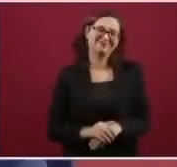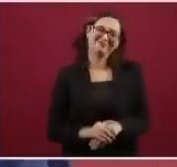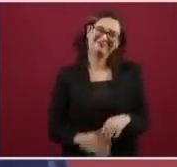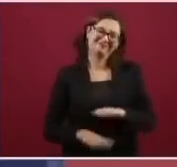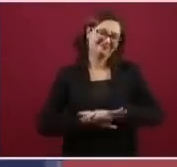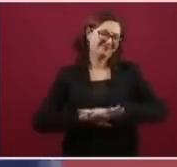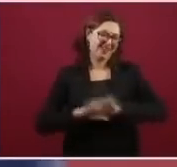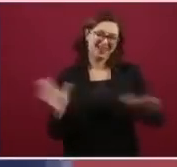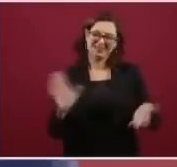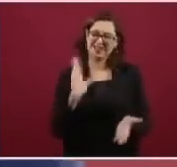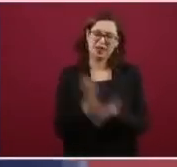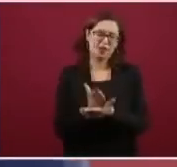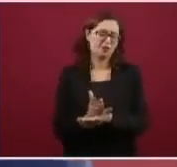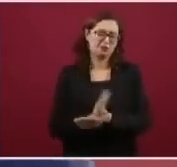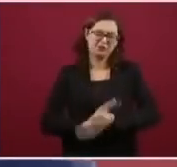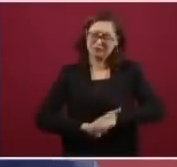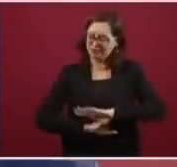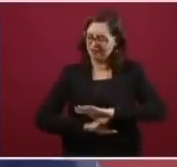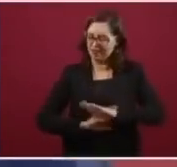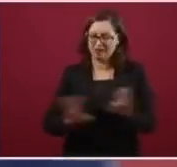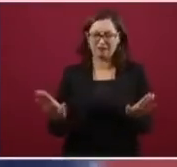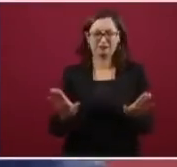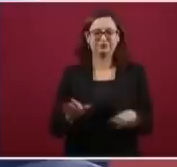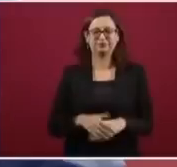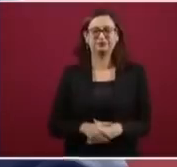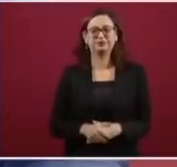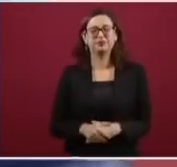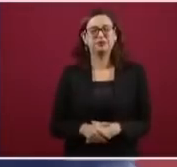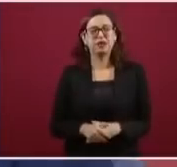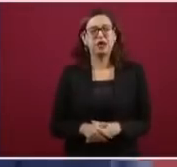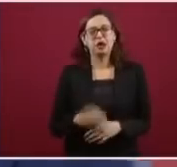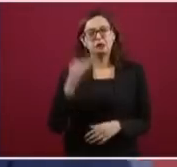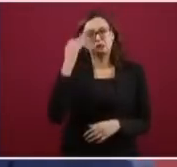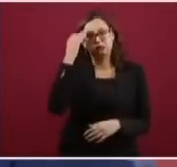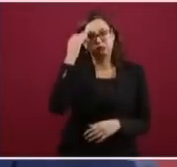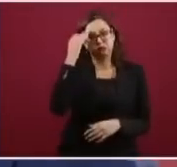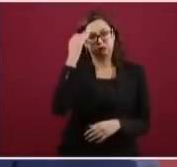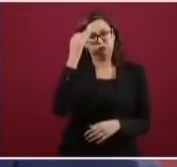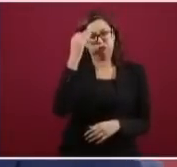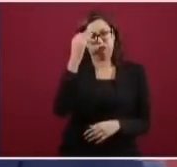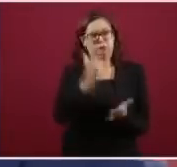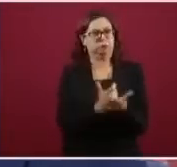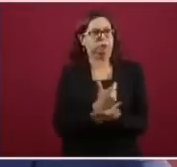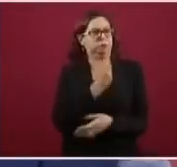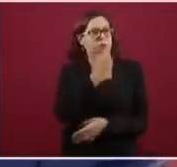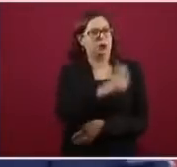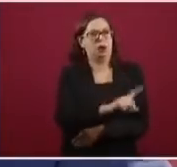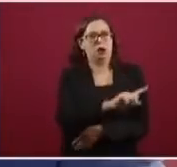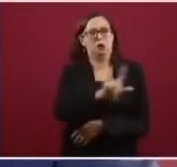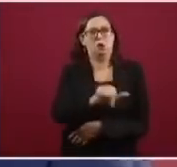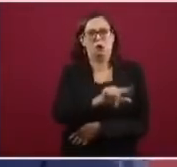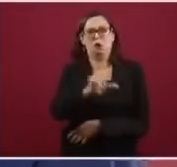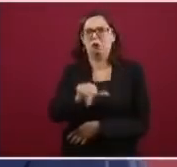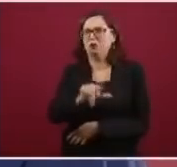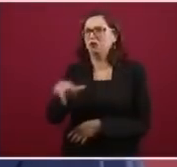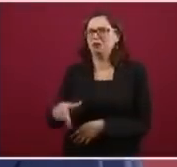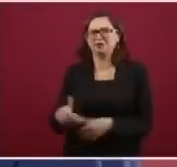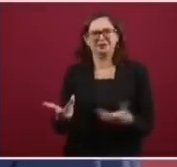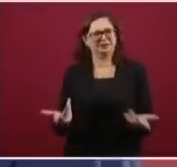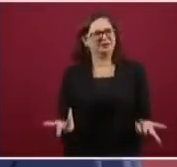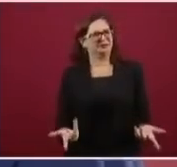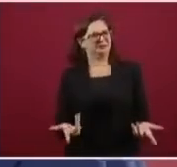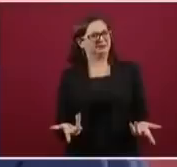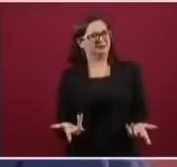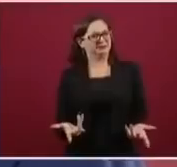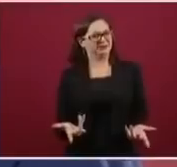termina qué es demorar pago ni nada tenemos recursos suficientes